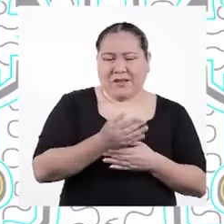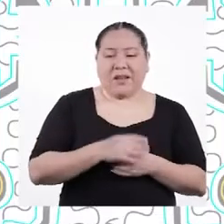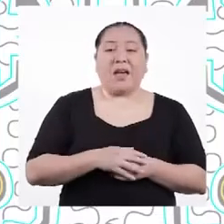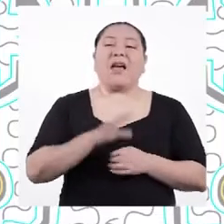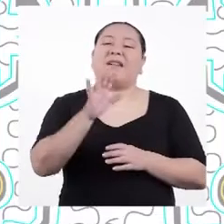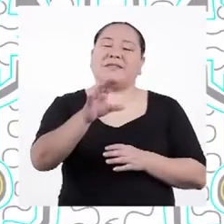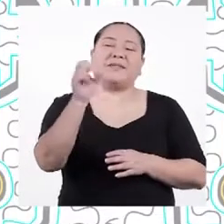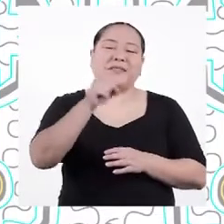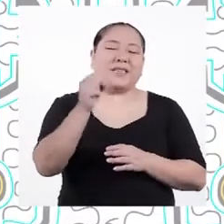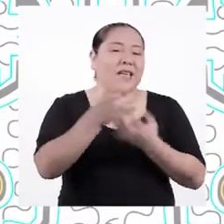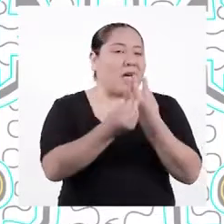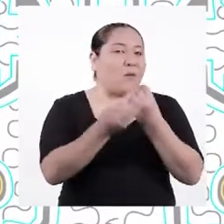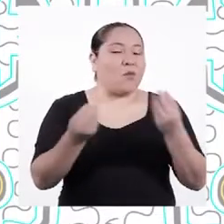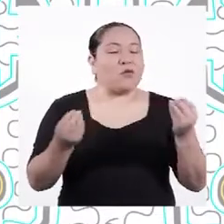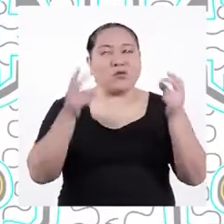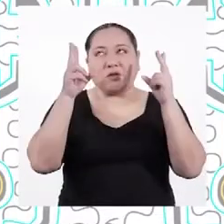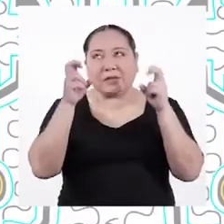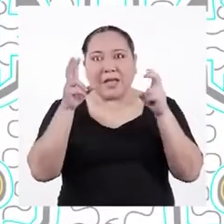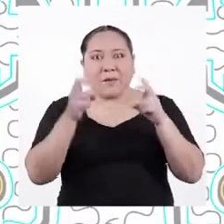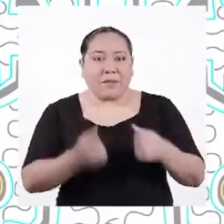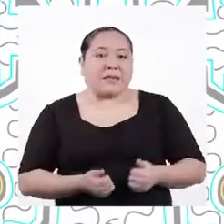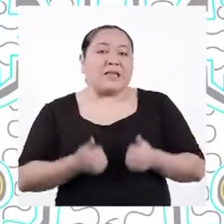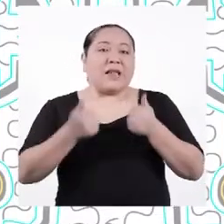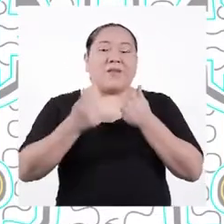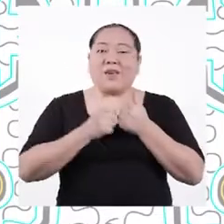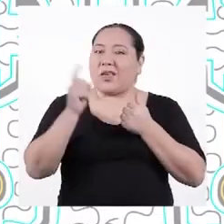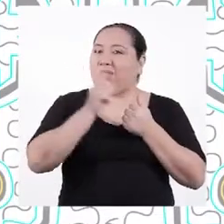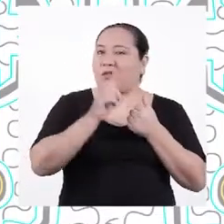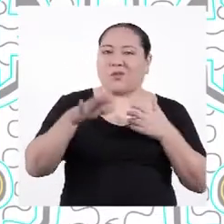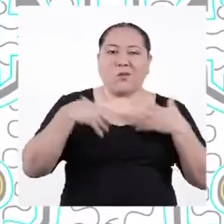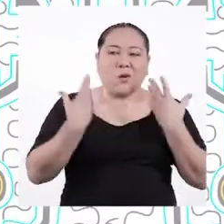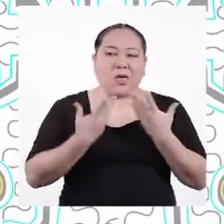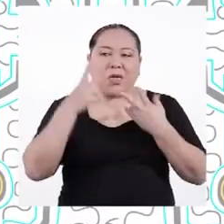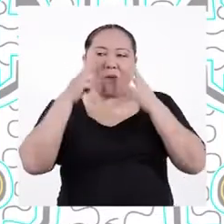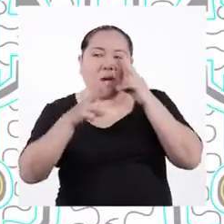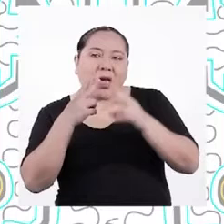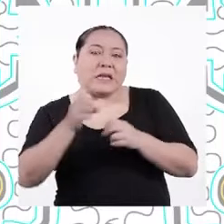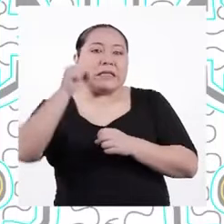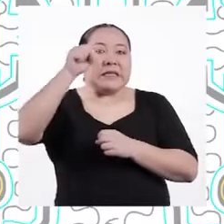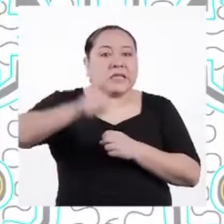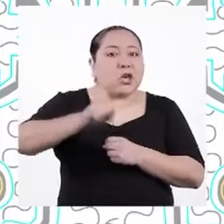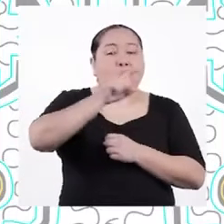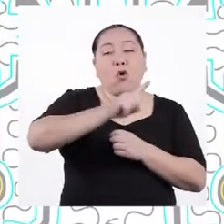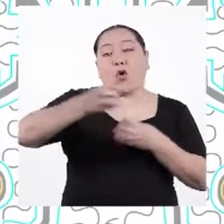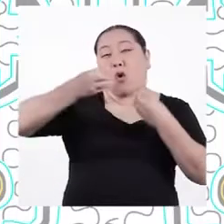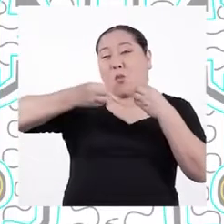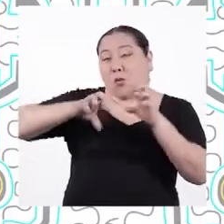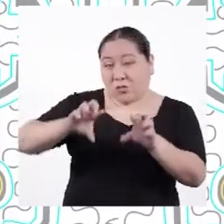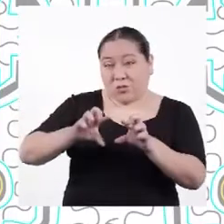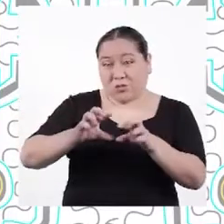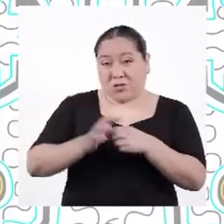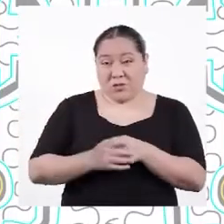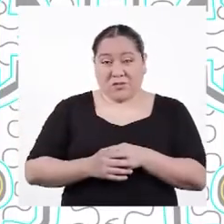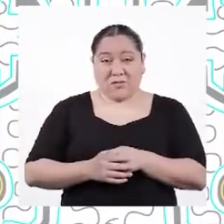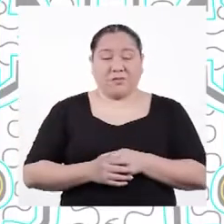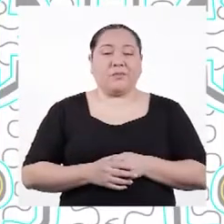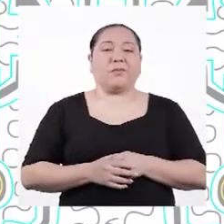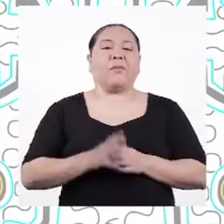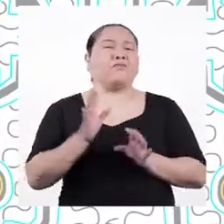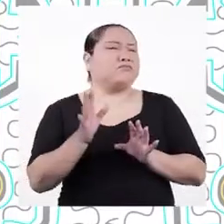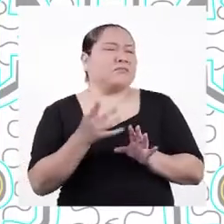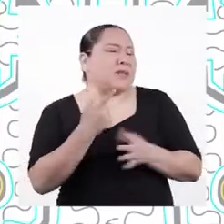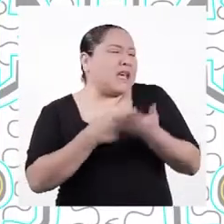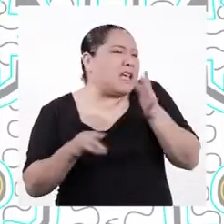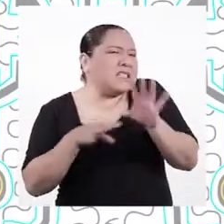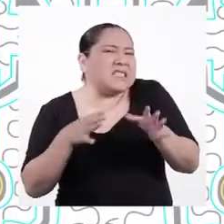situaciones en la vida en que no es posible calcular la probabilidad, como en los casos anteriores. ¿Y qué se hace en esos